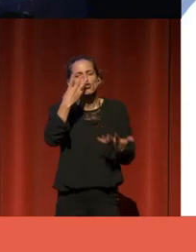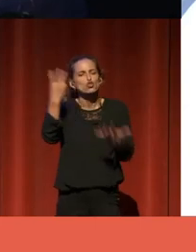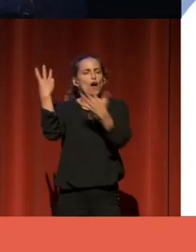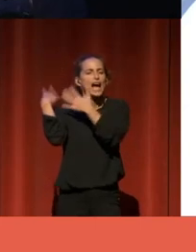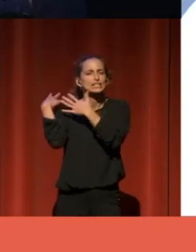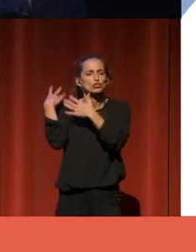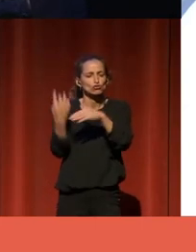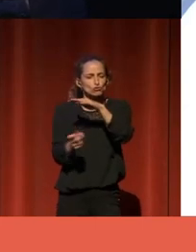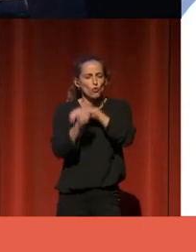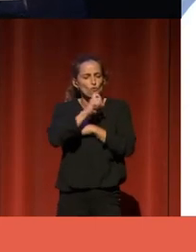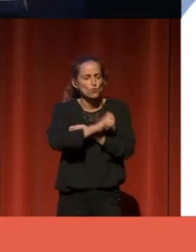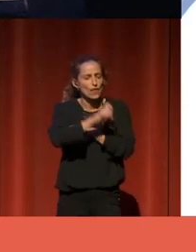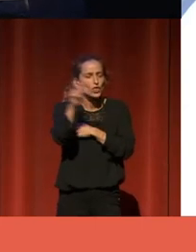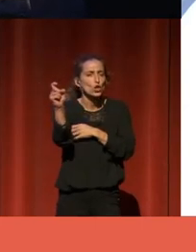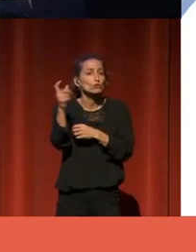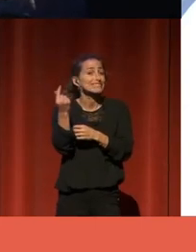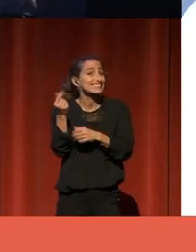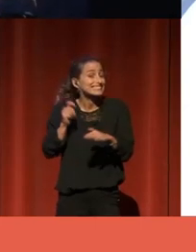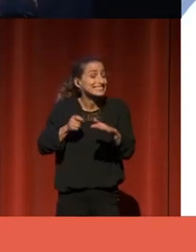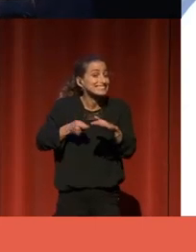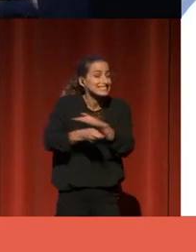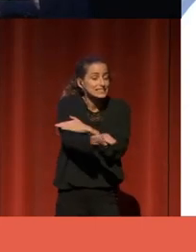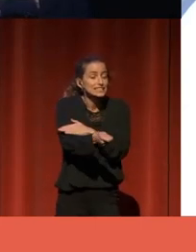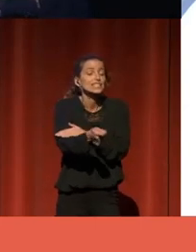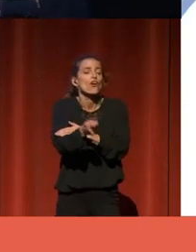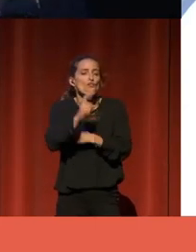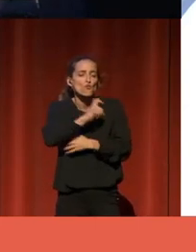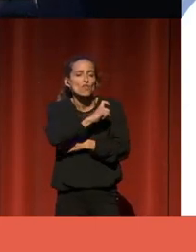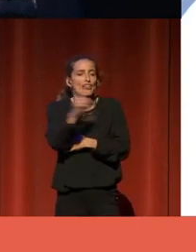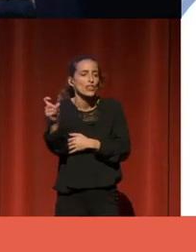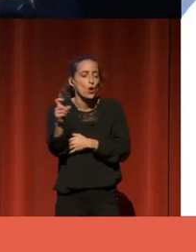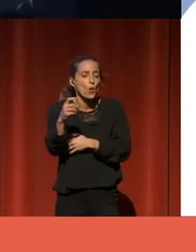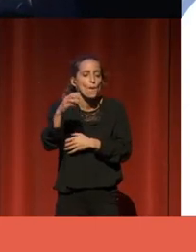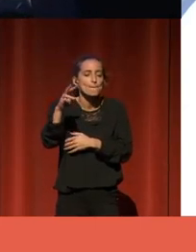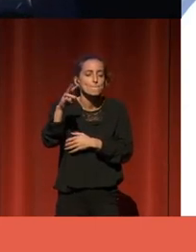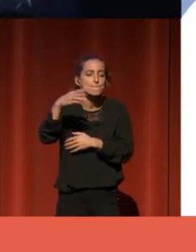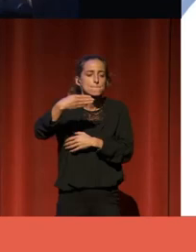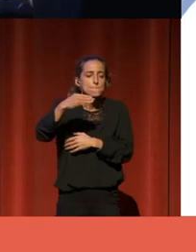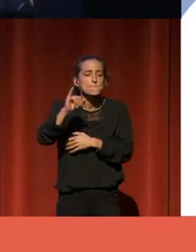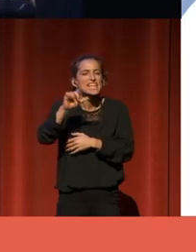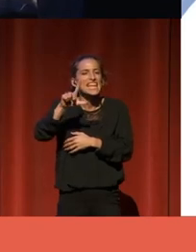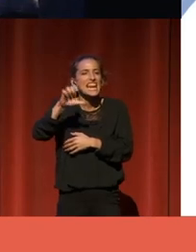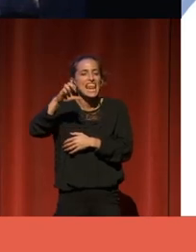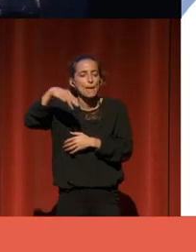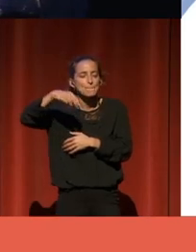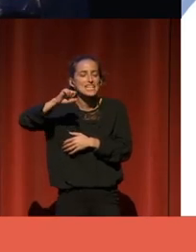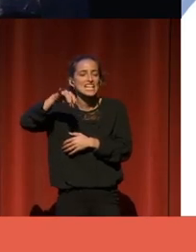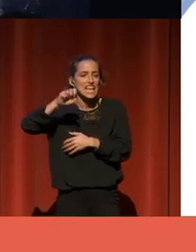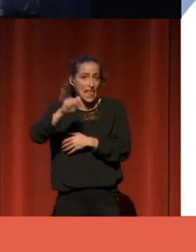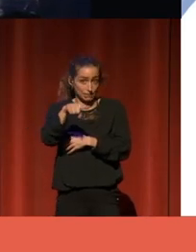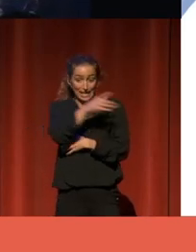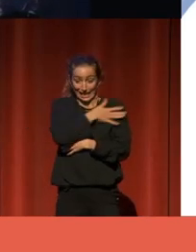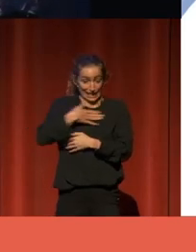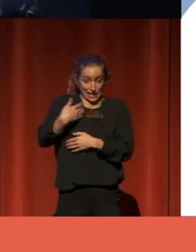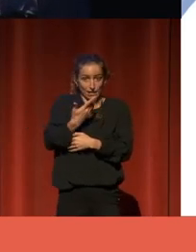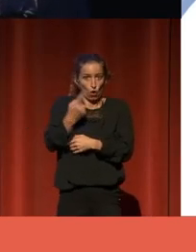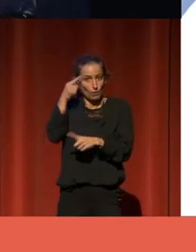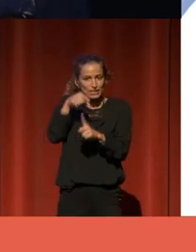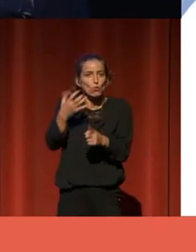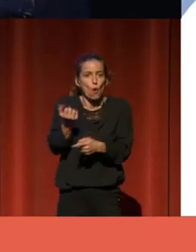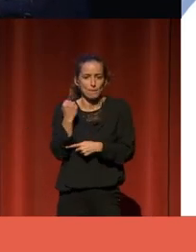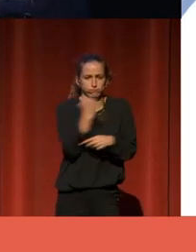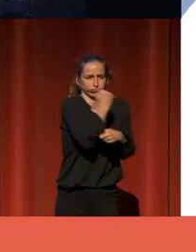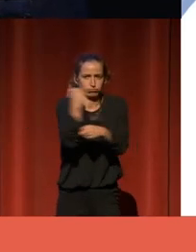dinero de la vem meila la fundación vem meila Cage querían apoyar las bibliotecas de todo el mundo y pensaron